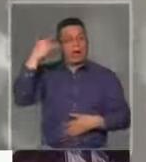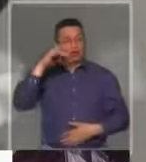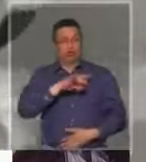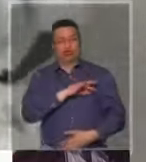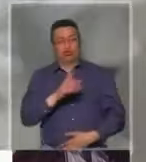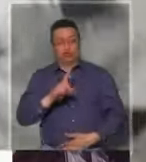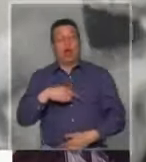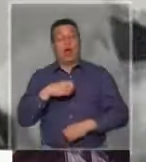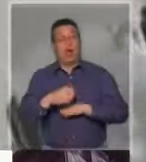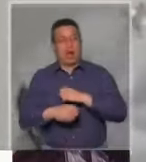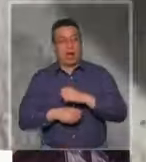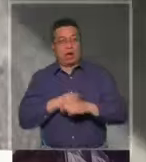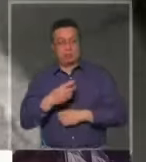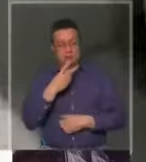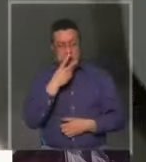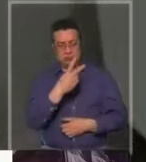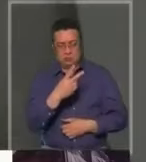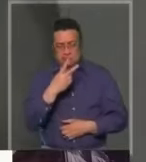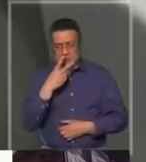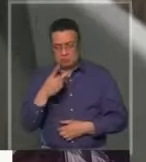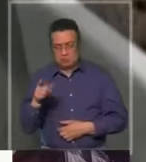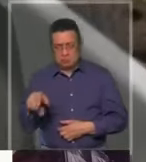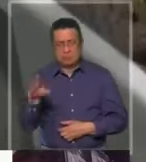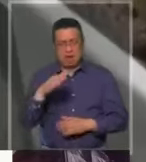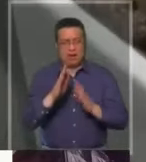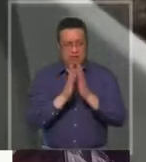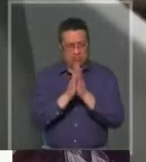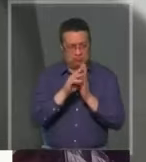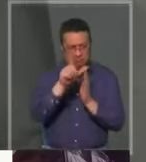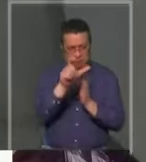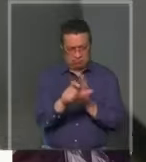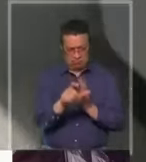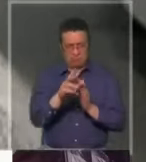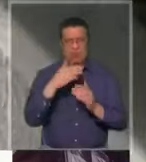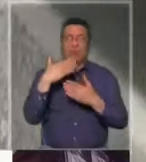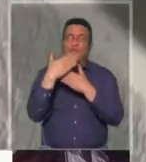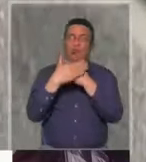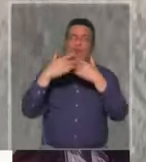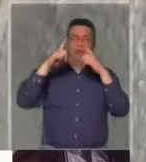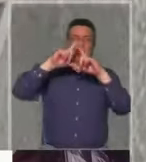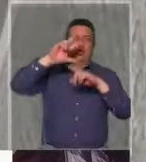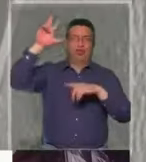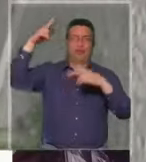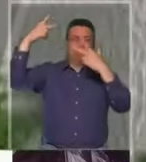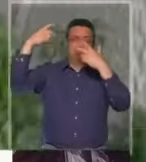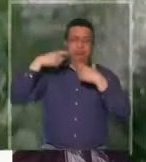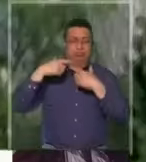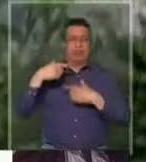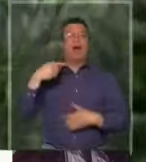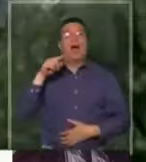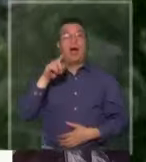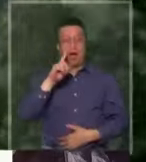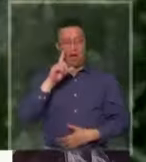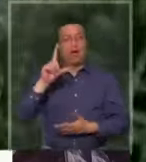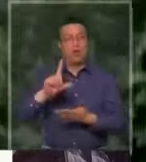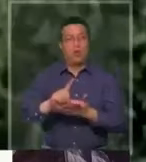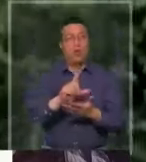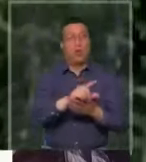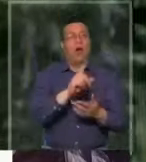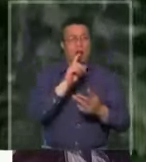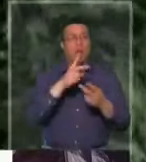últimos años ha ido transformando en algo cada vez más común y con manifestaciones que incluso se han descubierto en concurridos lugares de uso